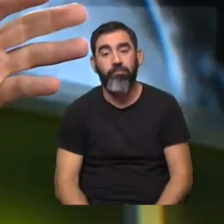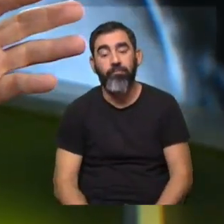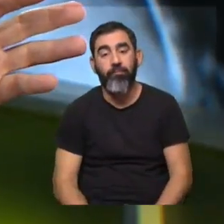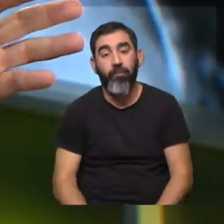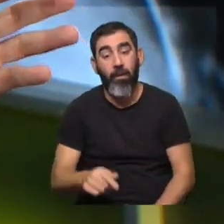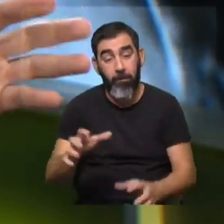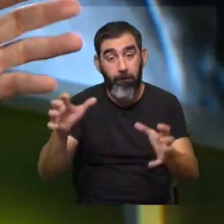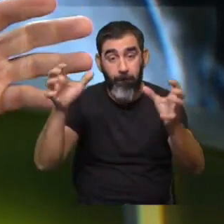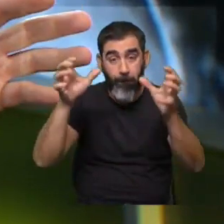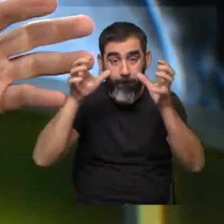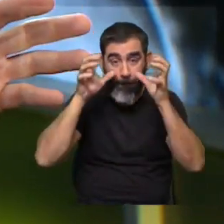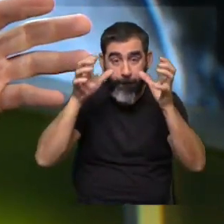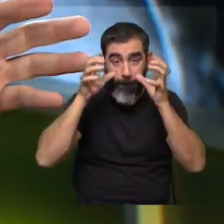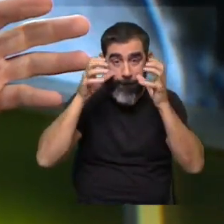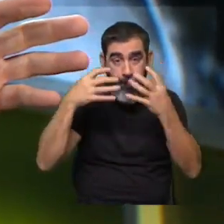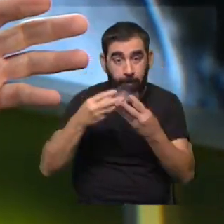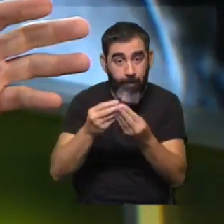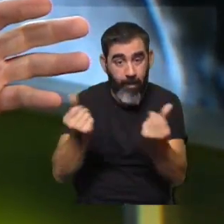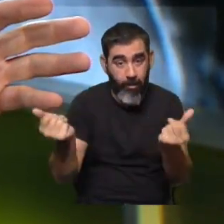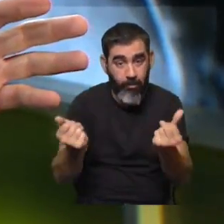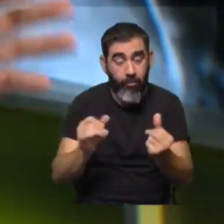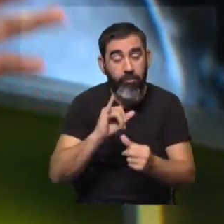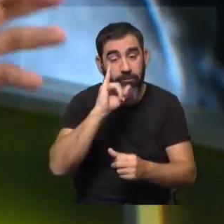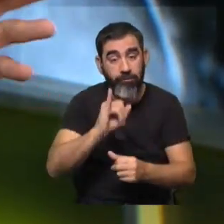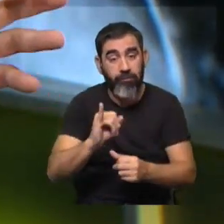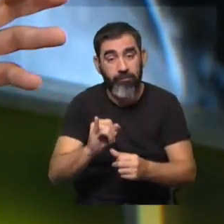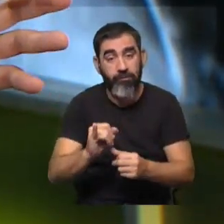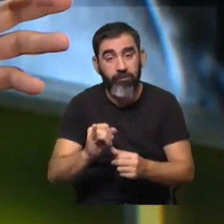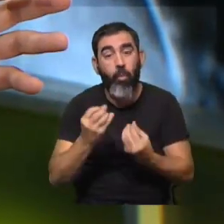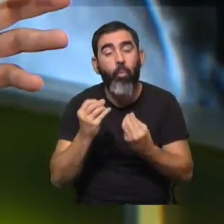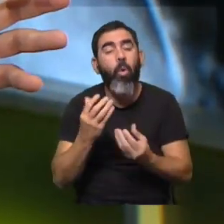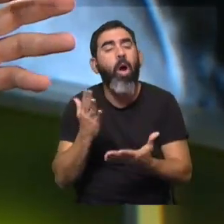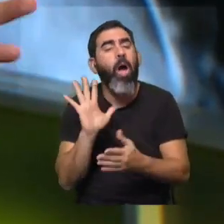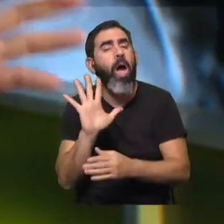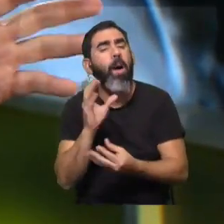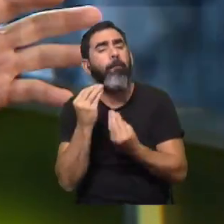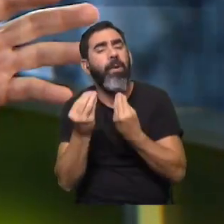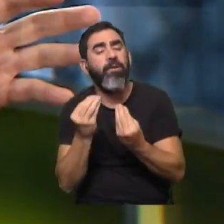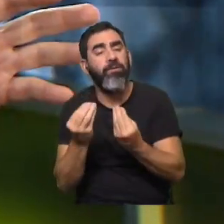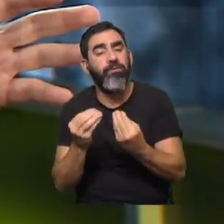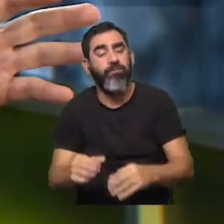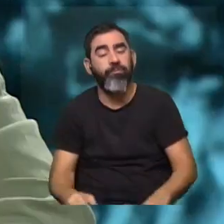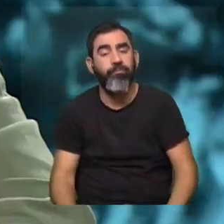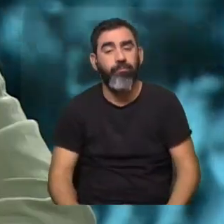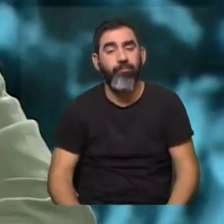riesgo, es una especie Sí. amenazada en Uruguay. Sí. ¿Qué es lo que lo amenaza? ¿Lo mismo que a los demás?